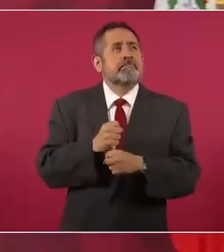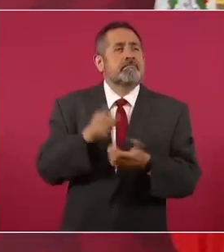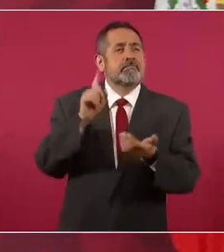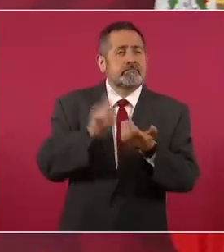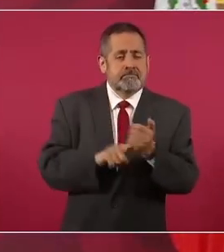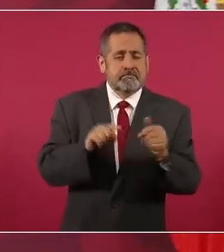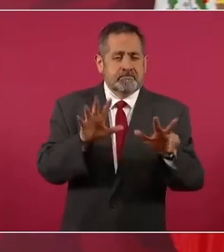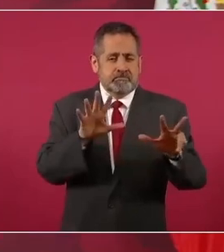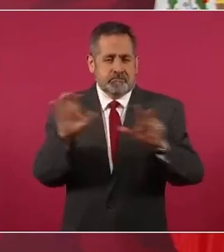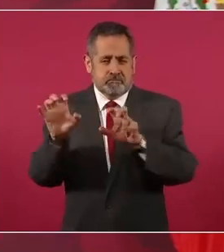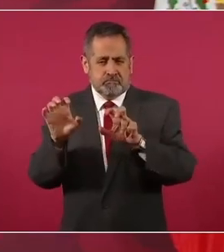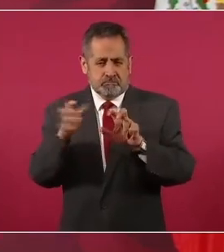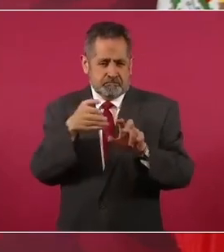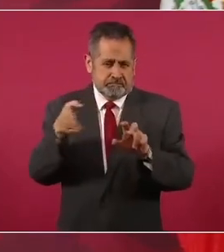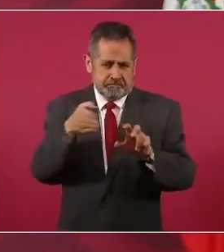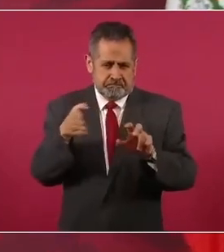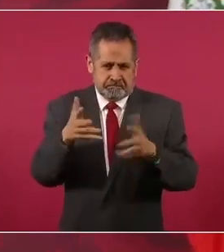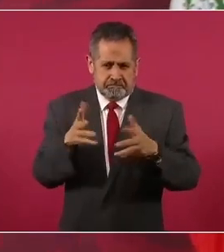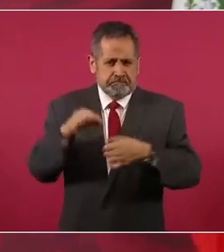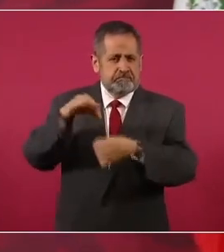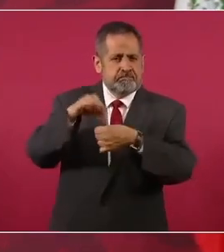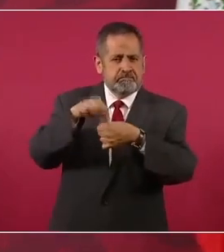XIX,